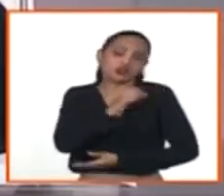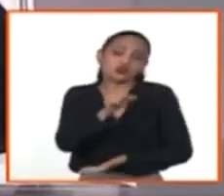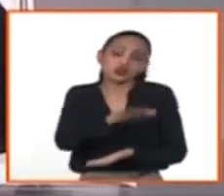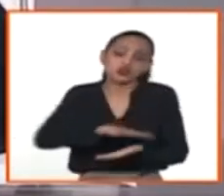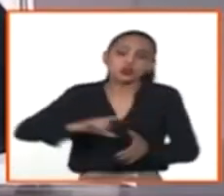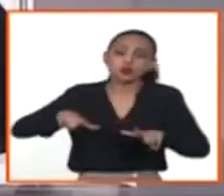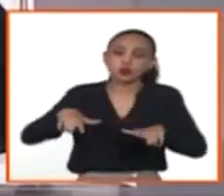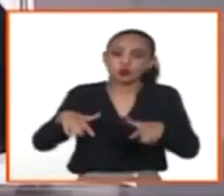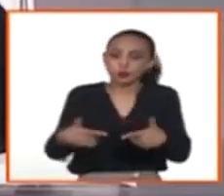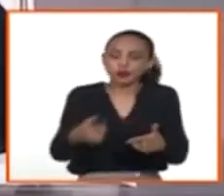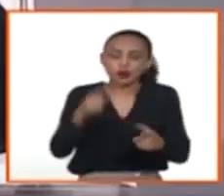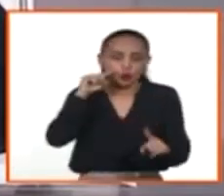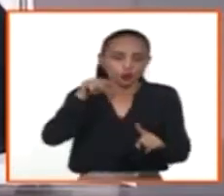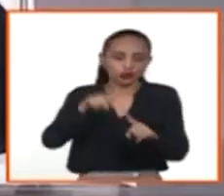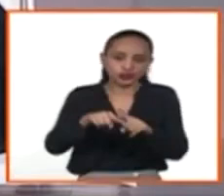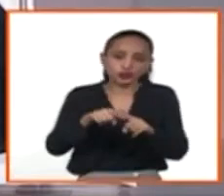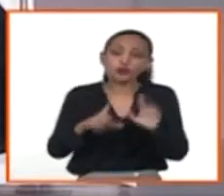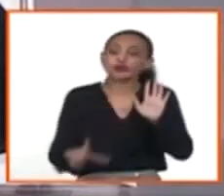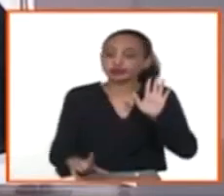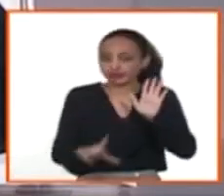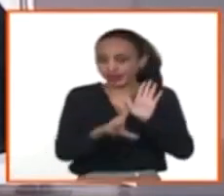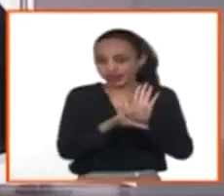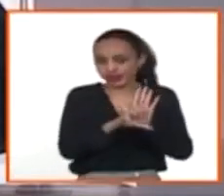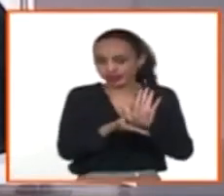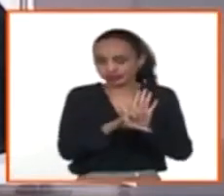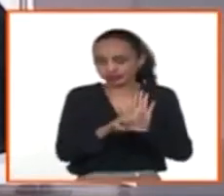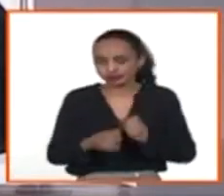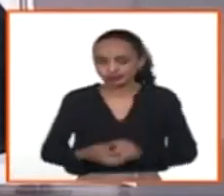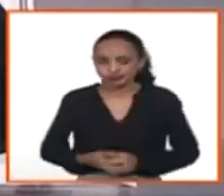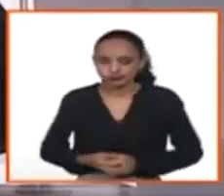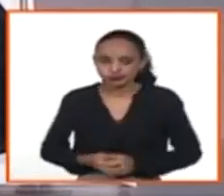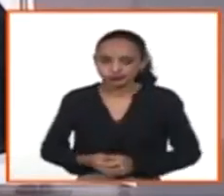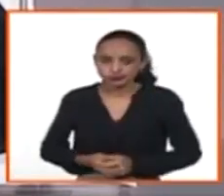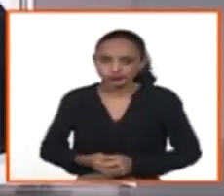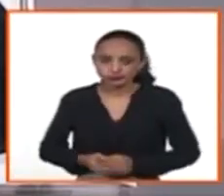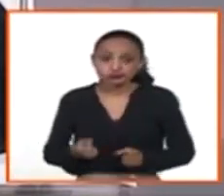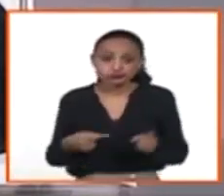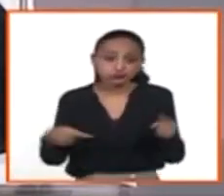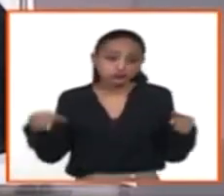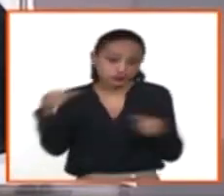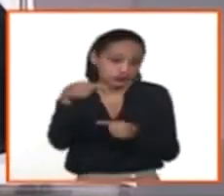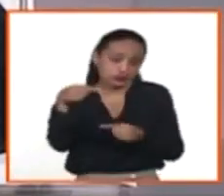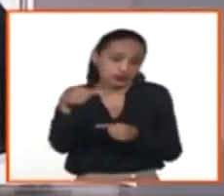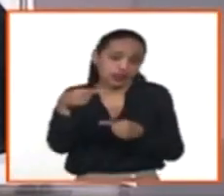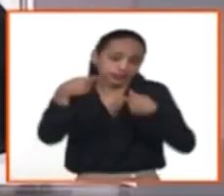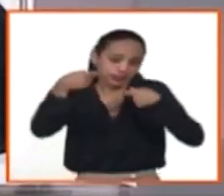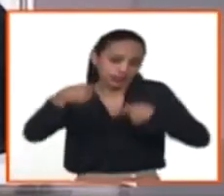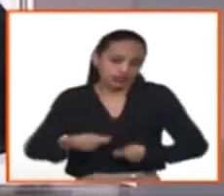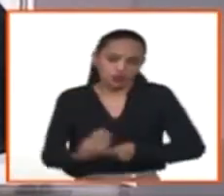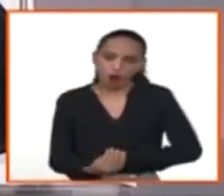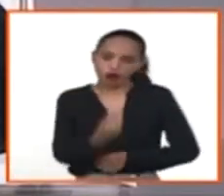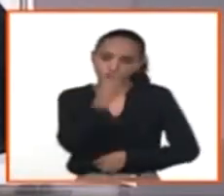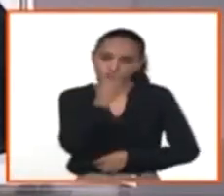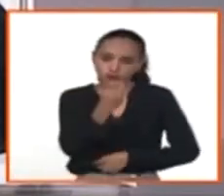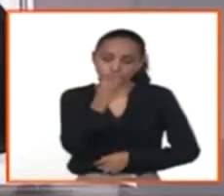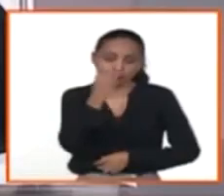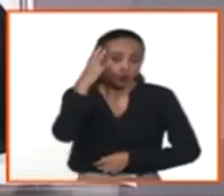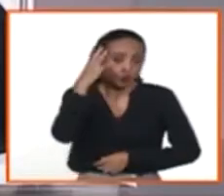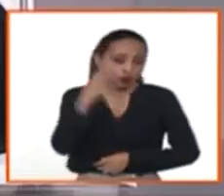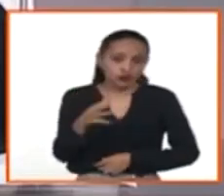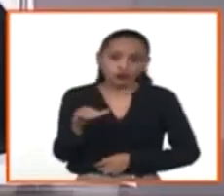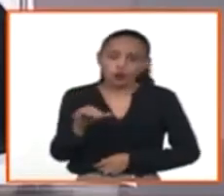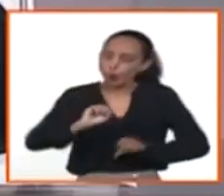cumplimiento de los objetivos que traza la ley, sobre todo los relacionados con este derecho a la alimentación que el Estado está obligado a